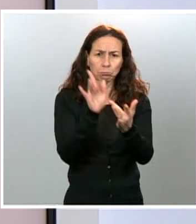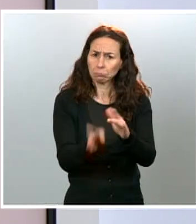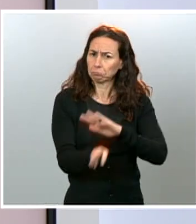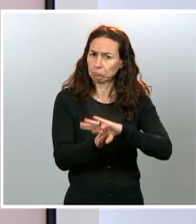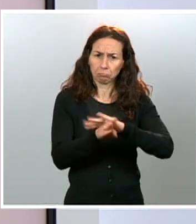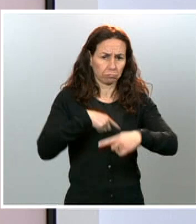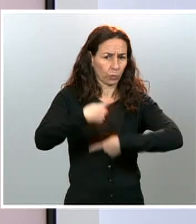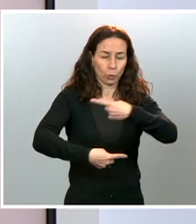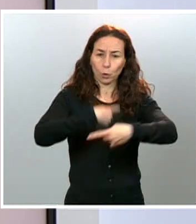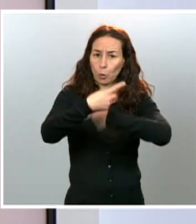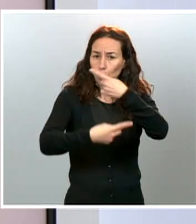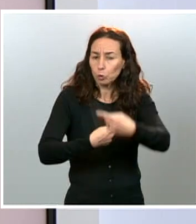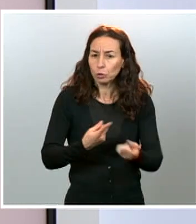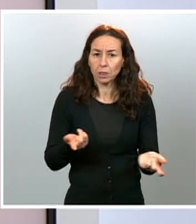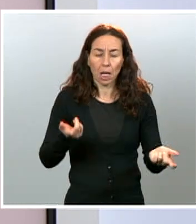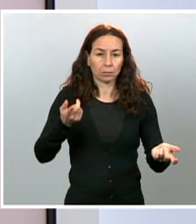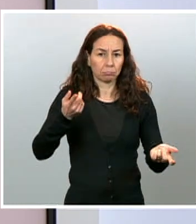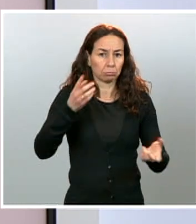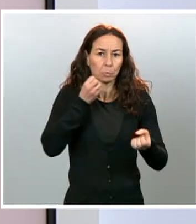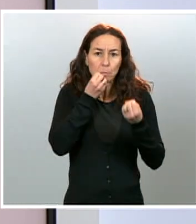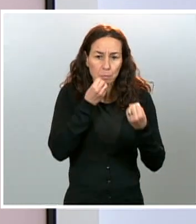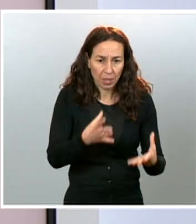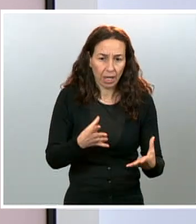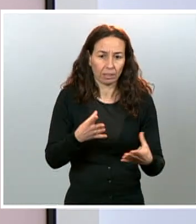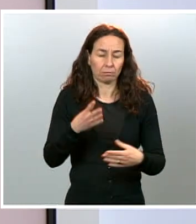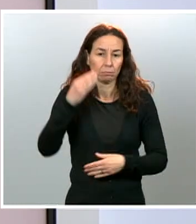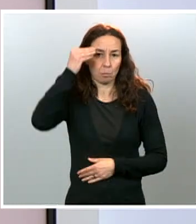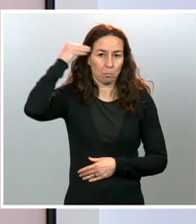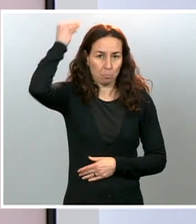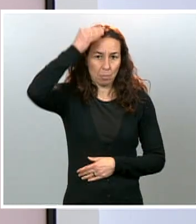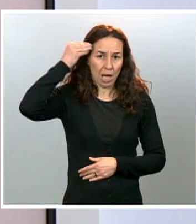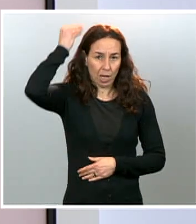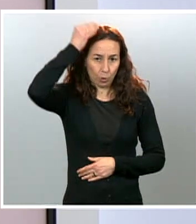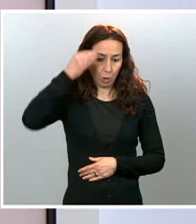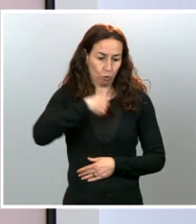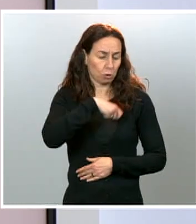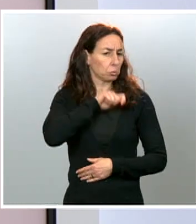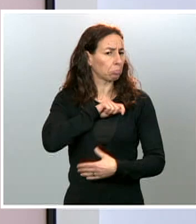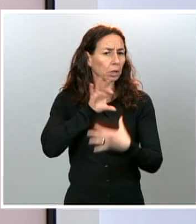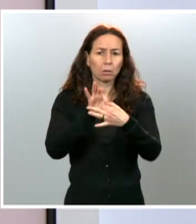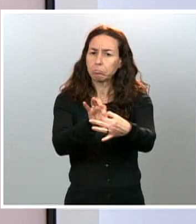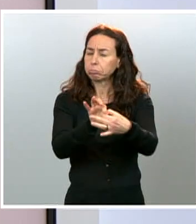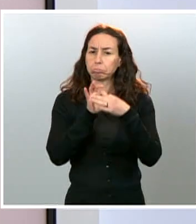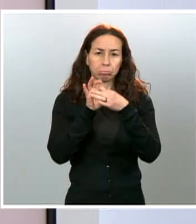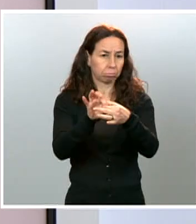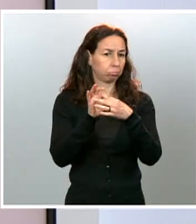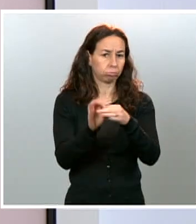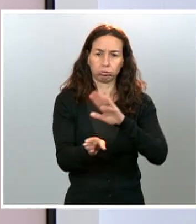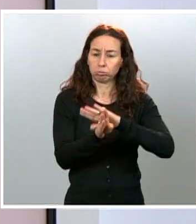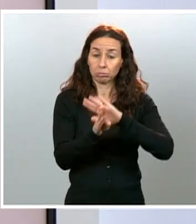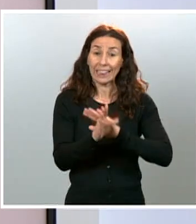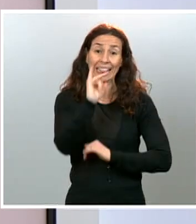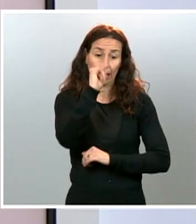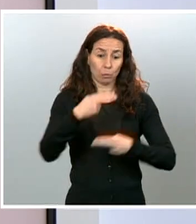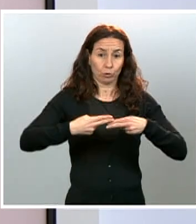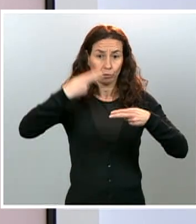con esta entre el reino de marruecos y el reino de españa tenemos fronteras terrestres en ceuta y melilla